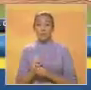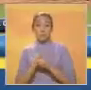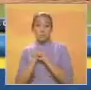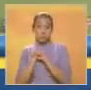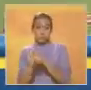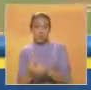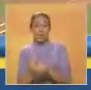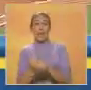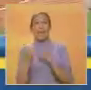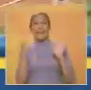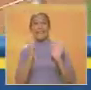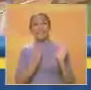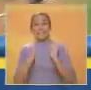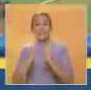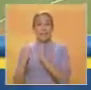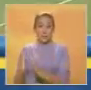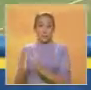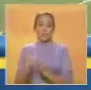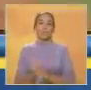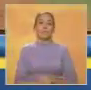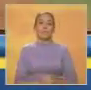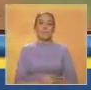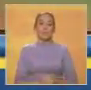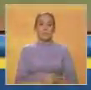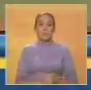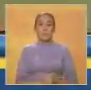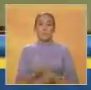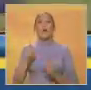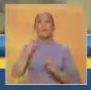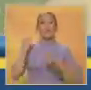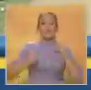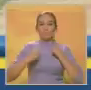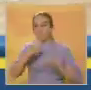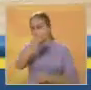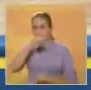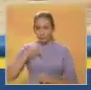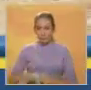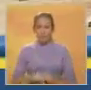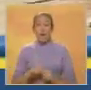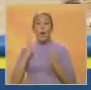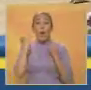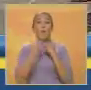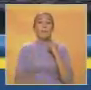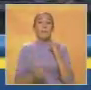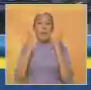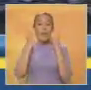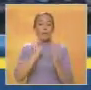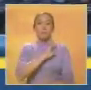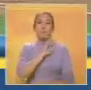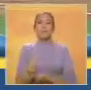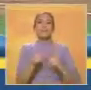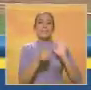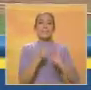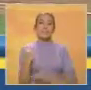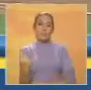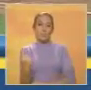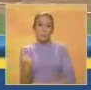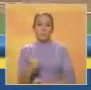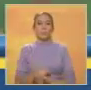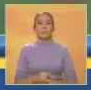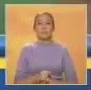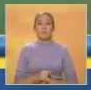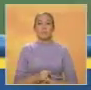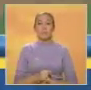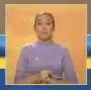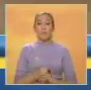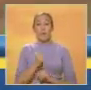Pirela por toda la raya de primera que traía hasta el plato a Ender inciarte al final los leones derrotaron a las águilas 6 por un Cory wimberly destacó